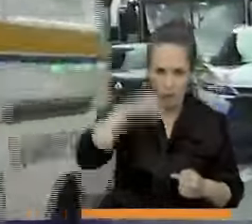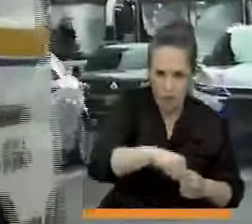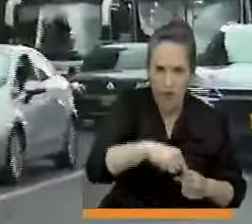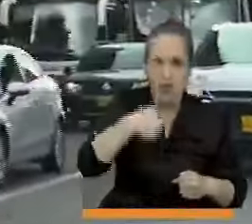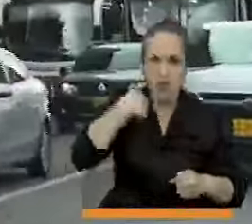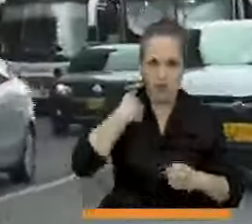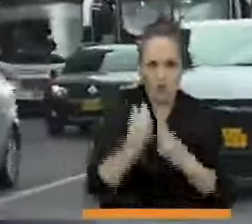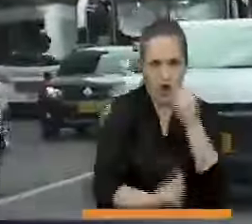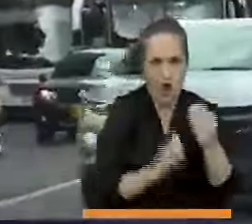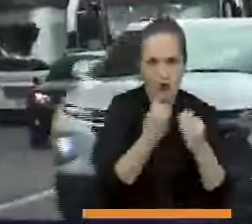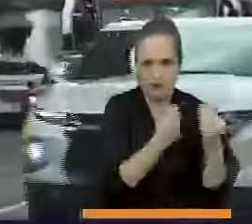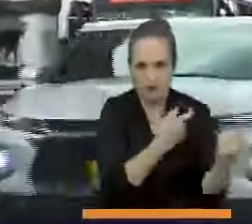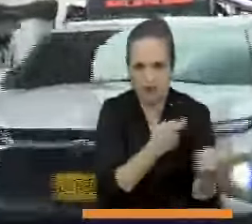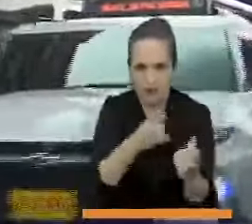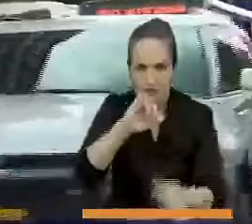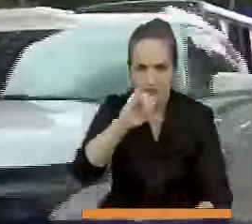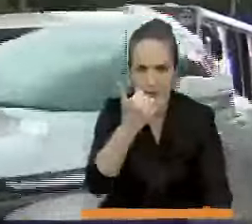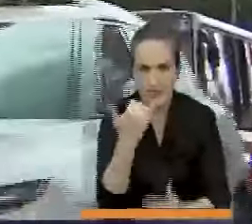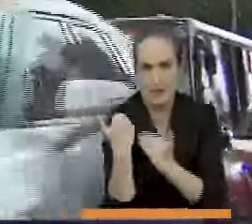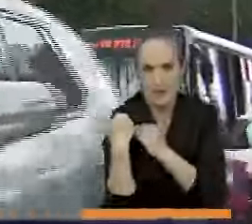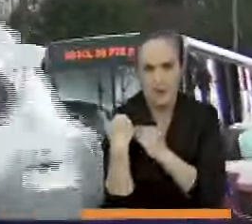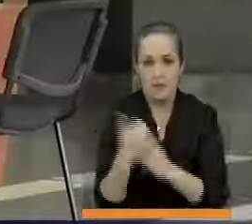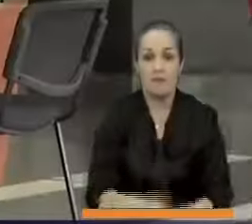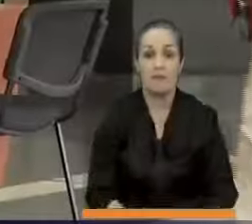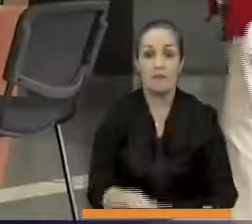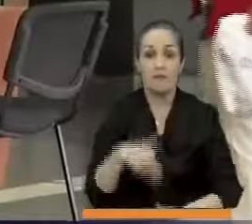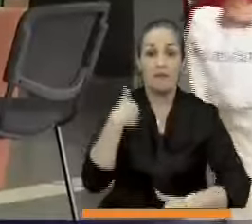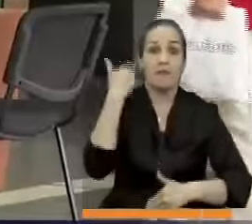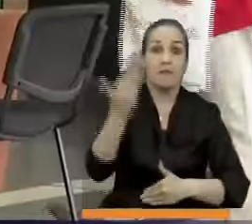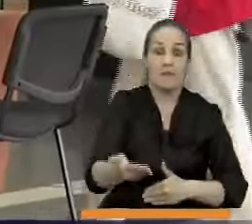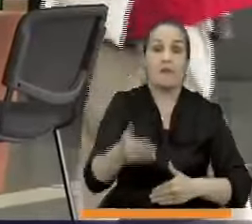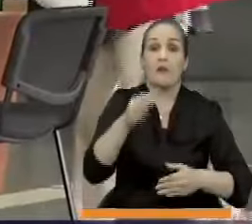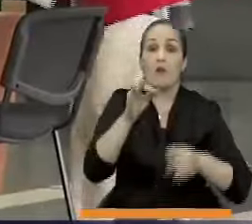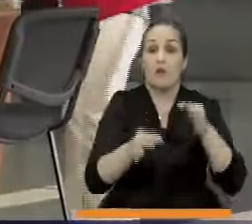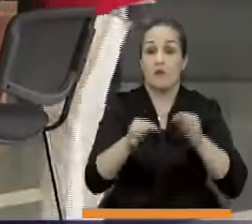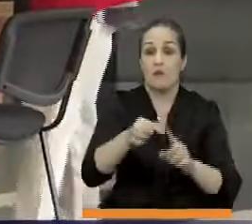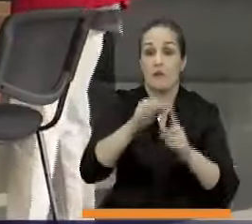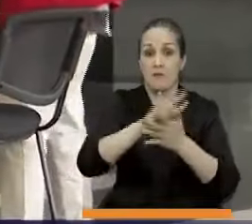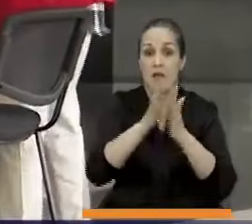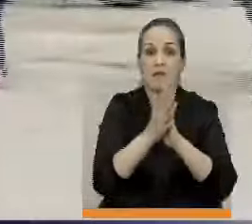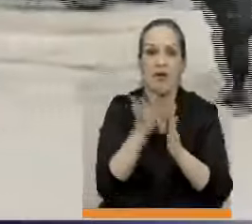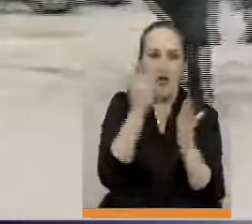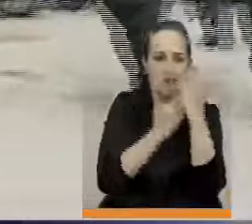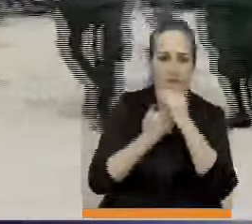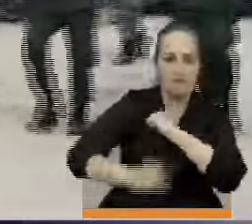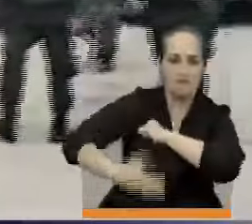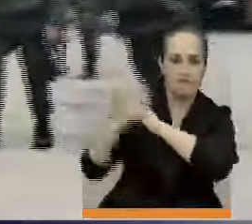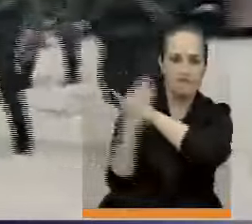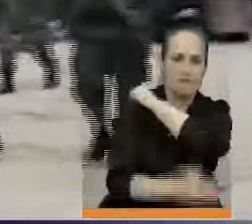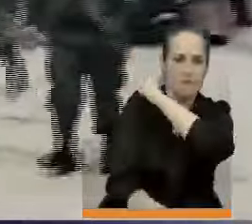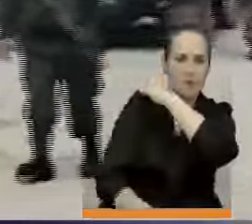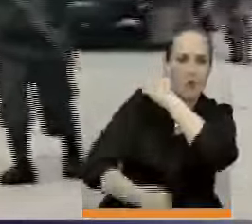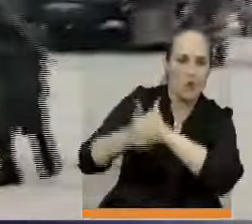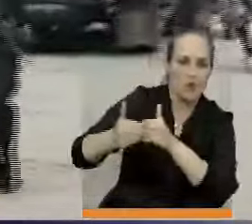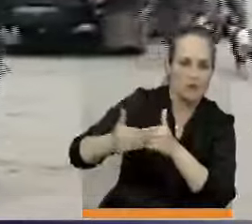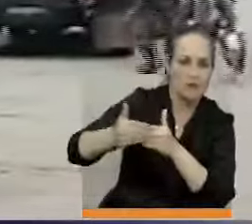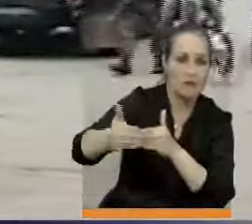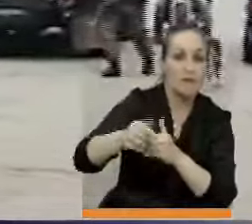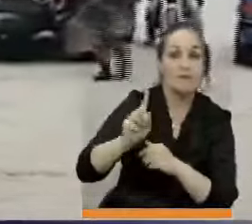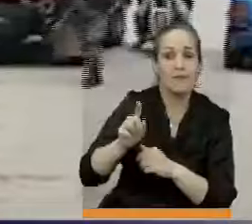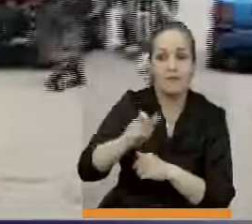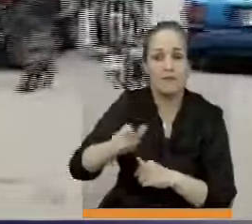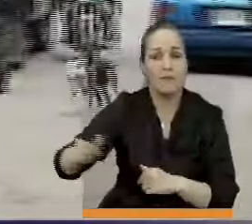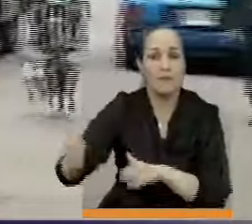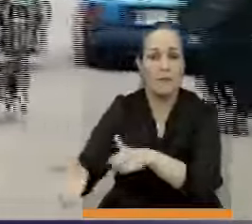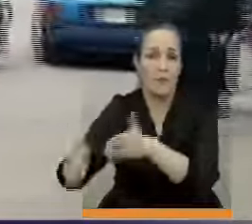después de estas sesiones la jurisdicción especial para la paz evaluará eventuales sanciones para los responsables de la muerte